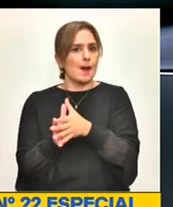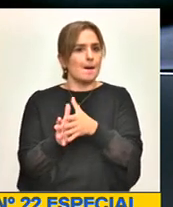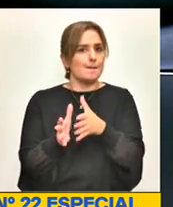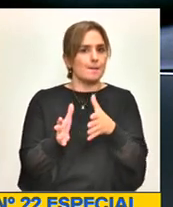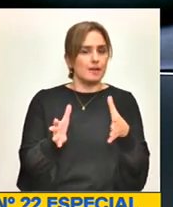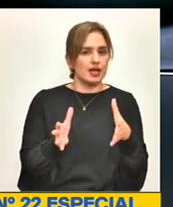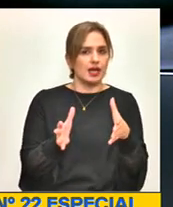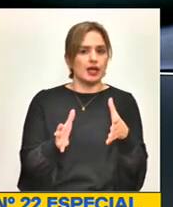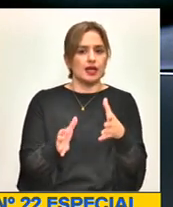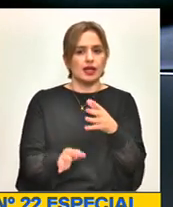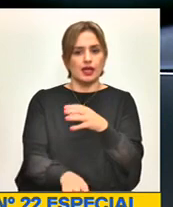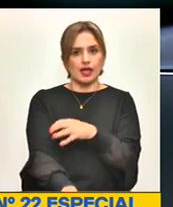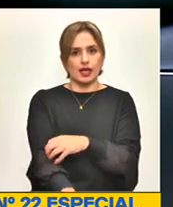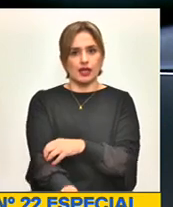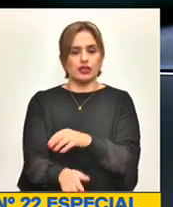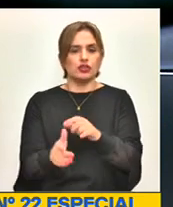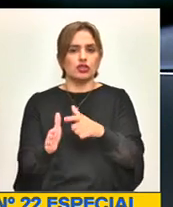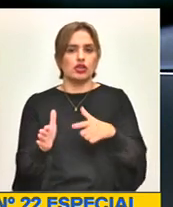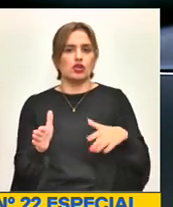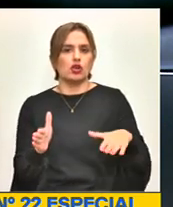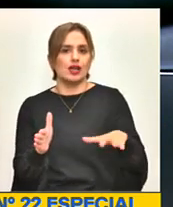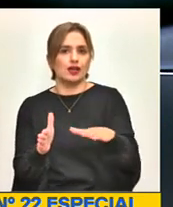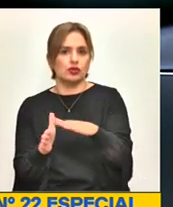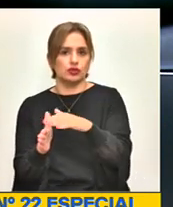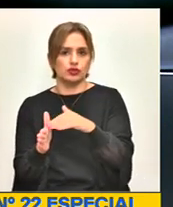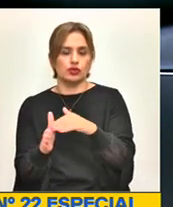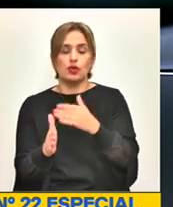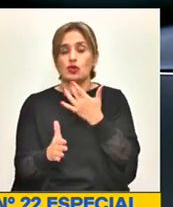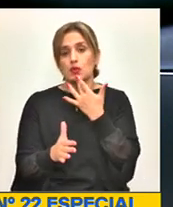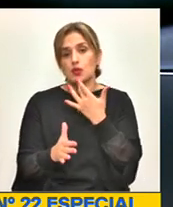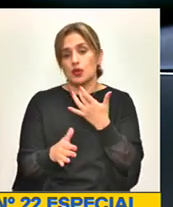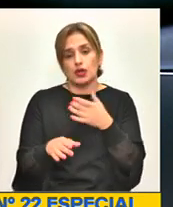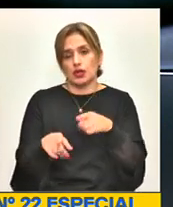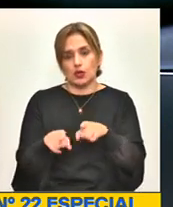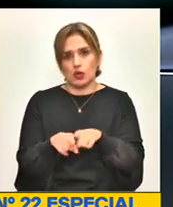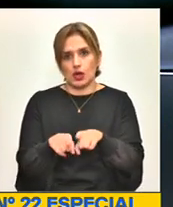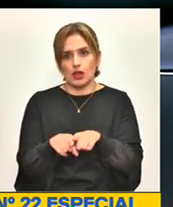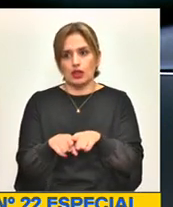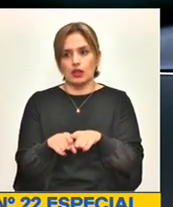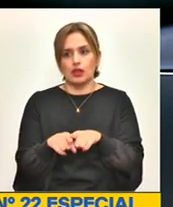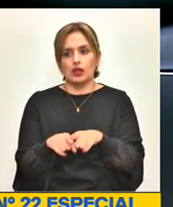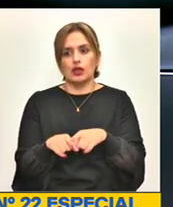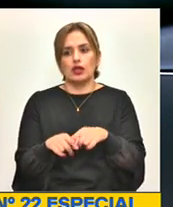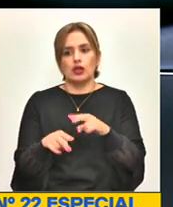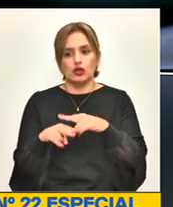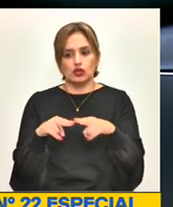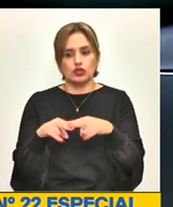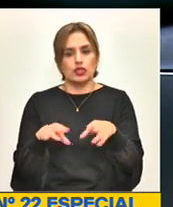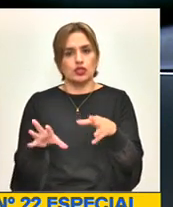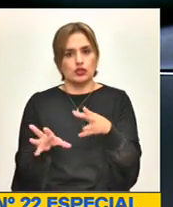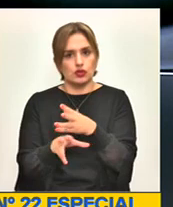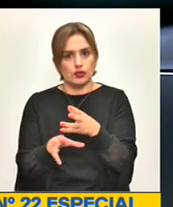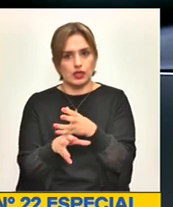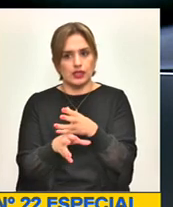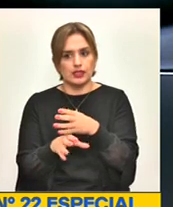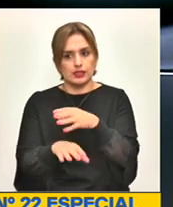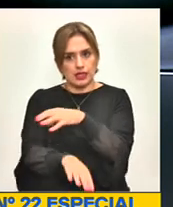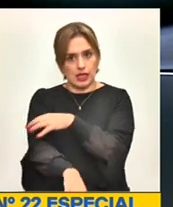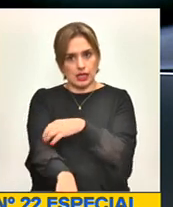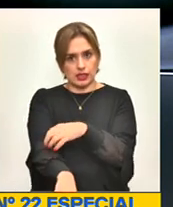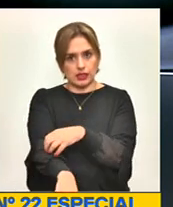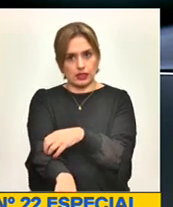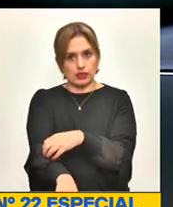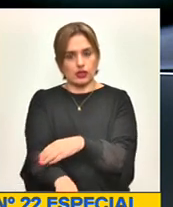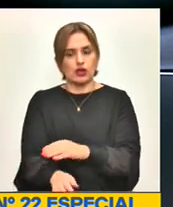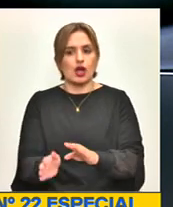de excepción a la región de los lagos Pese a que los aquí el nivel de tentados y ataques dicho territorio